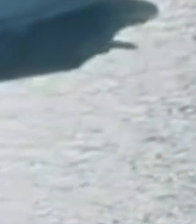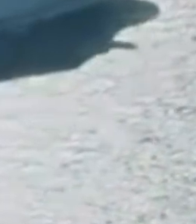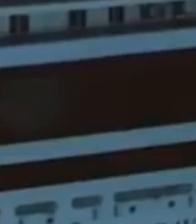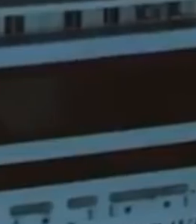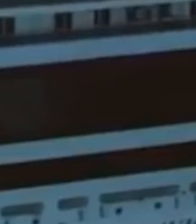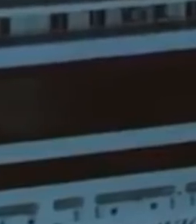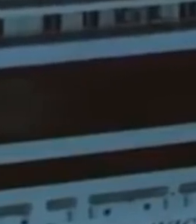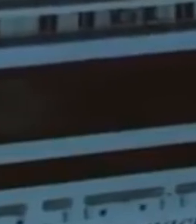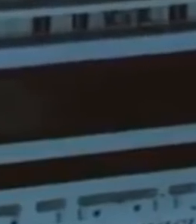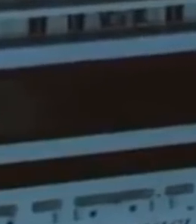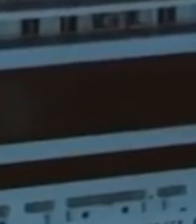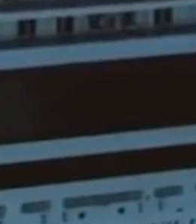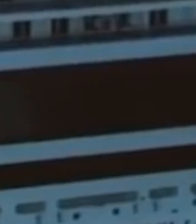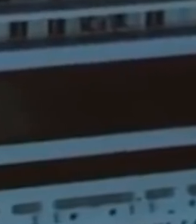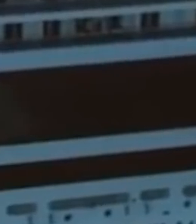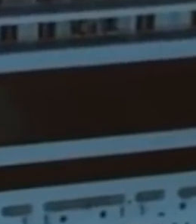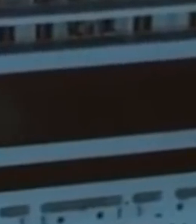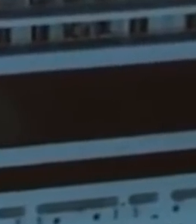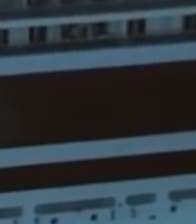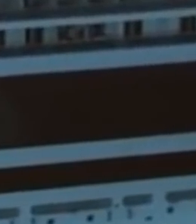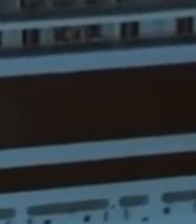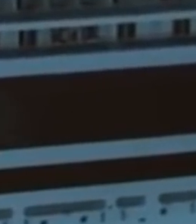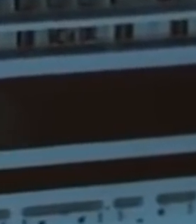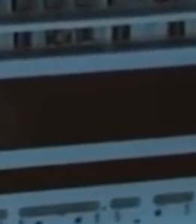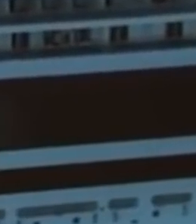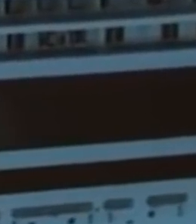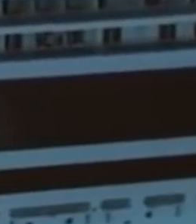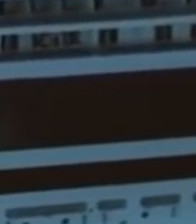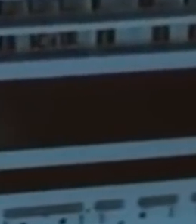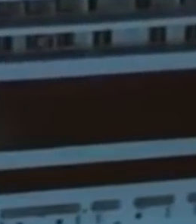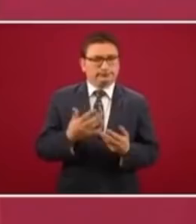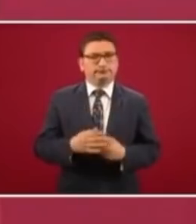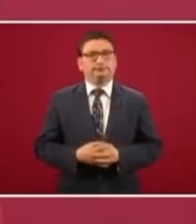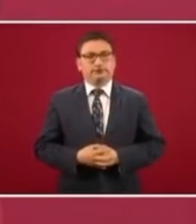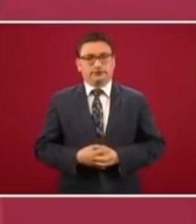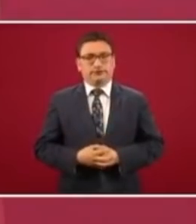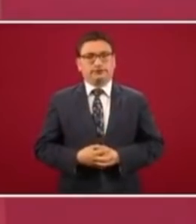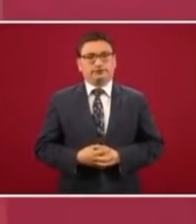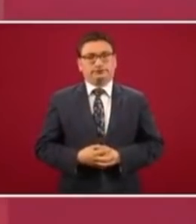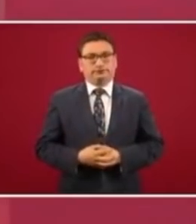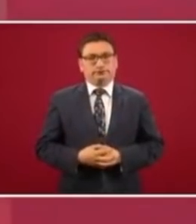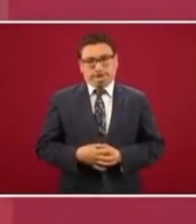se descartó por completo casos de coronavirus, pero sí se confirmó influenza,